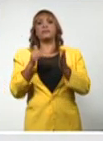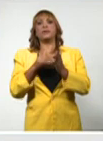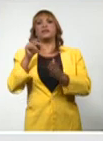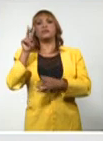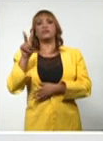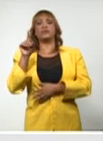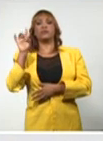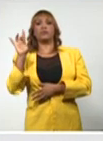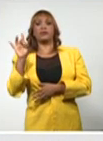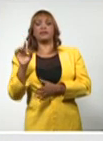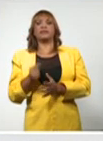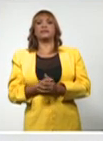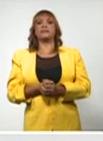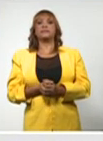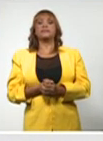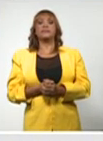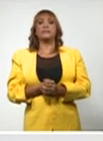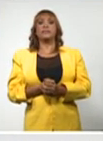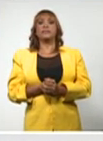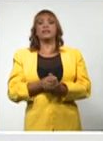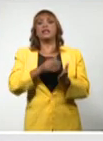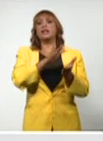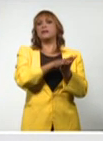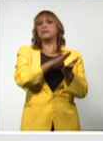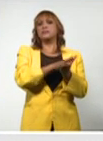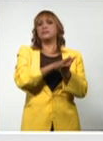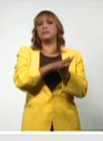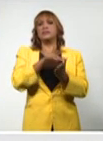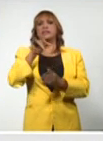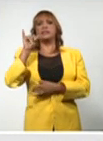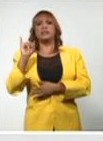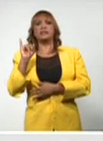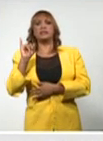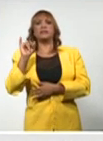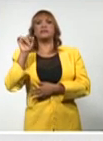6.215, que hace que se acumulen